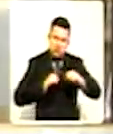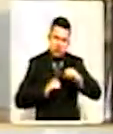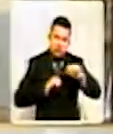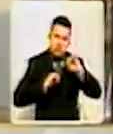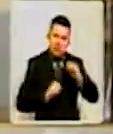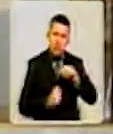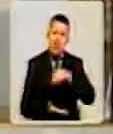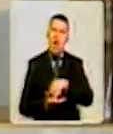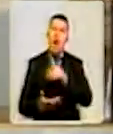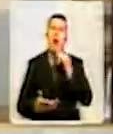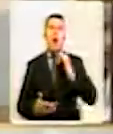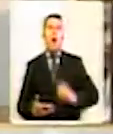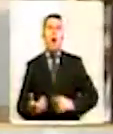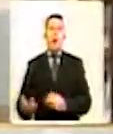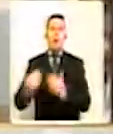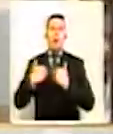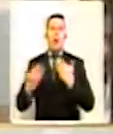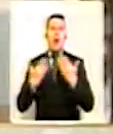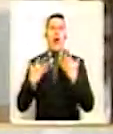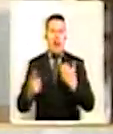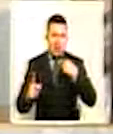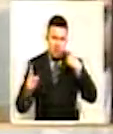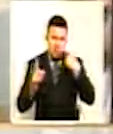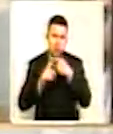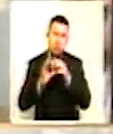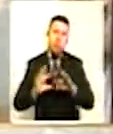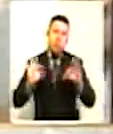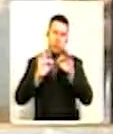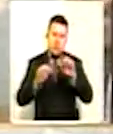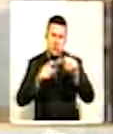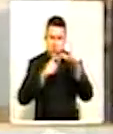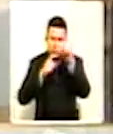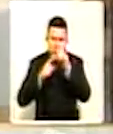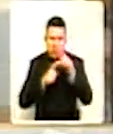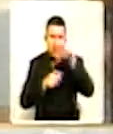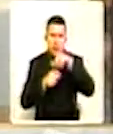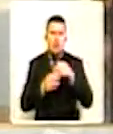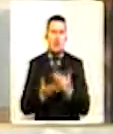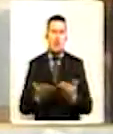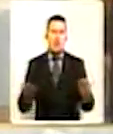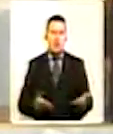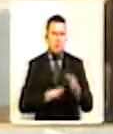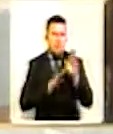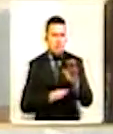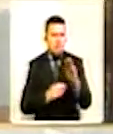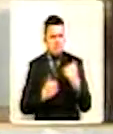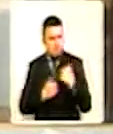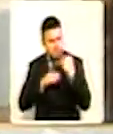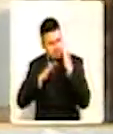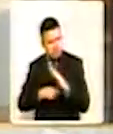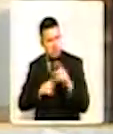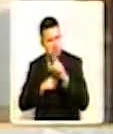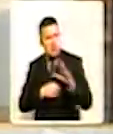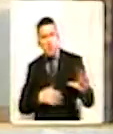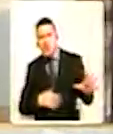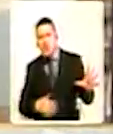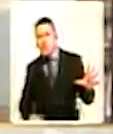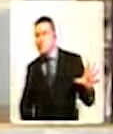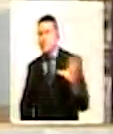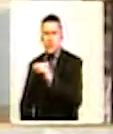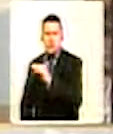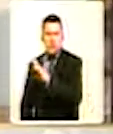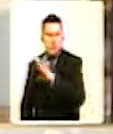momento. Una procuraduría, y esto es muy importante, donde estén representadas